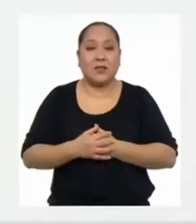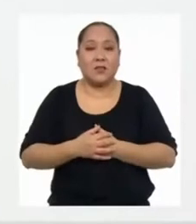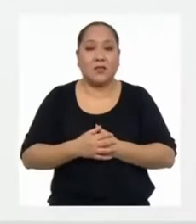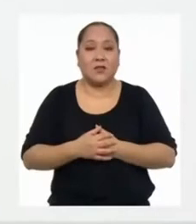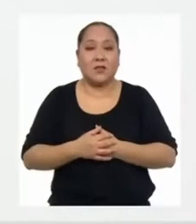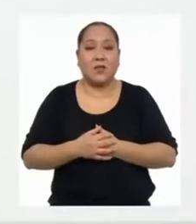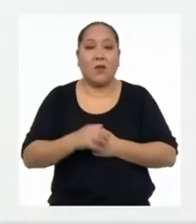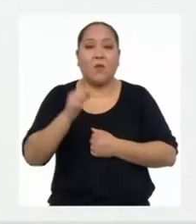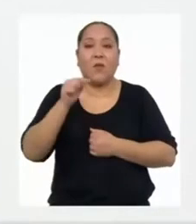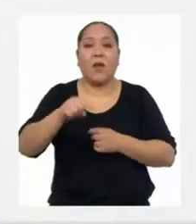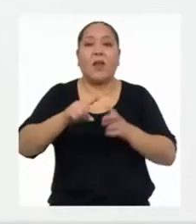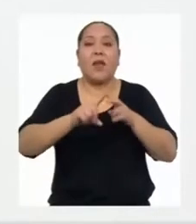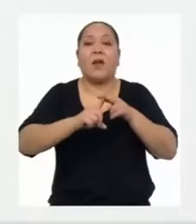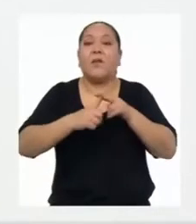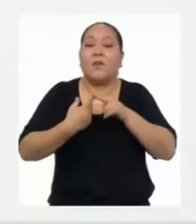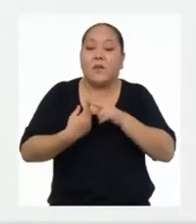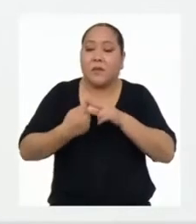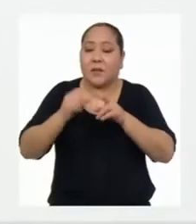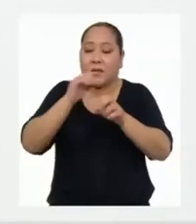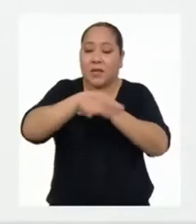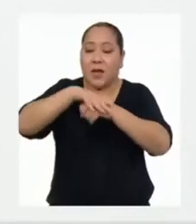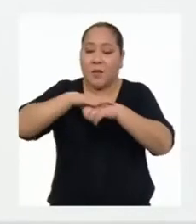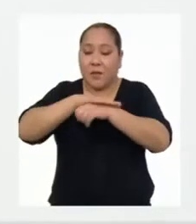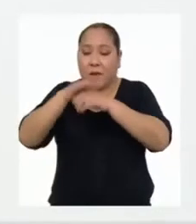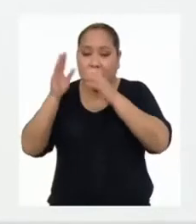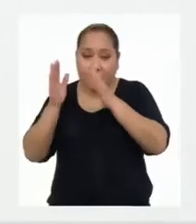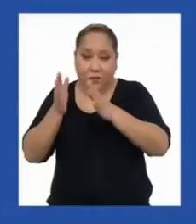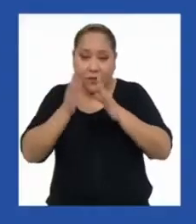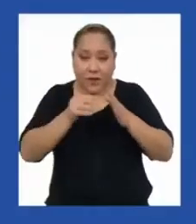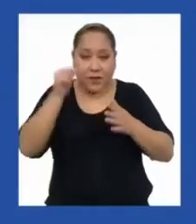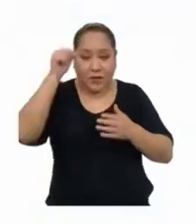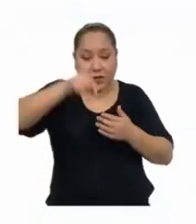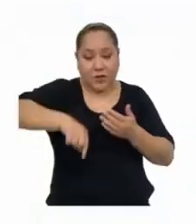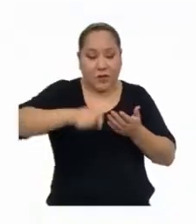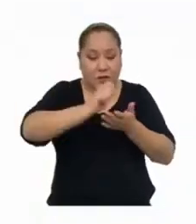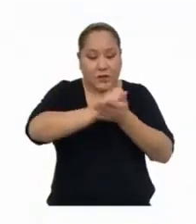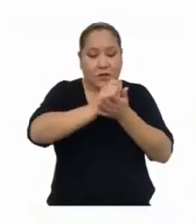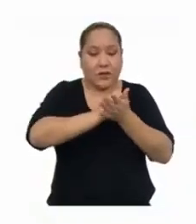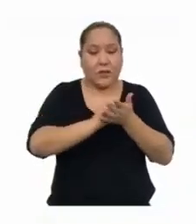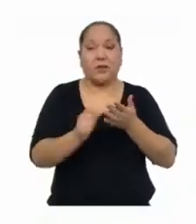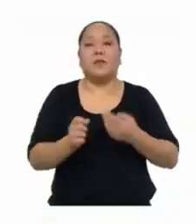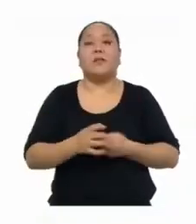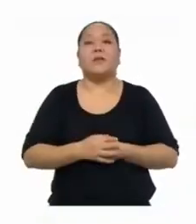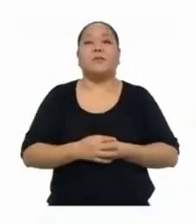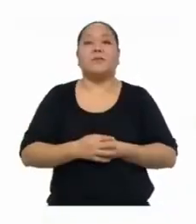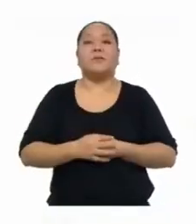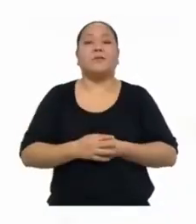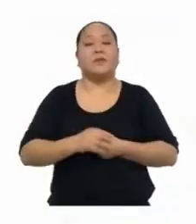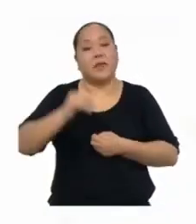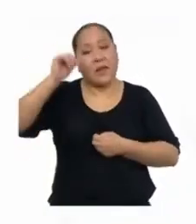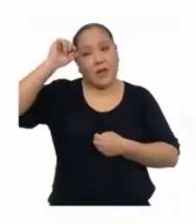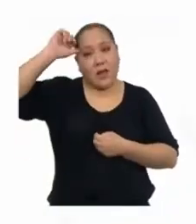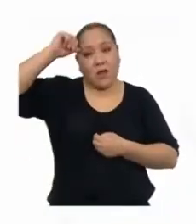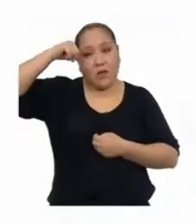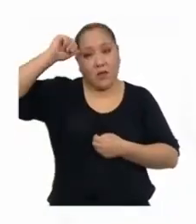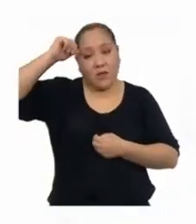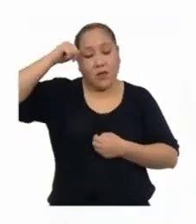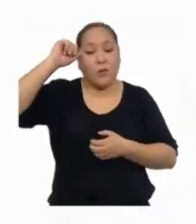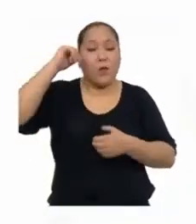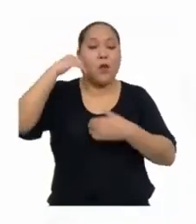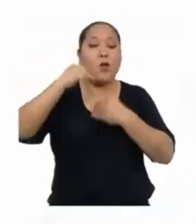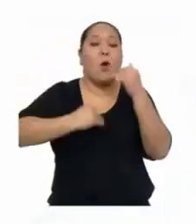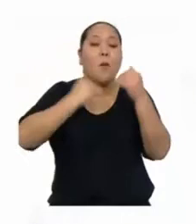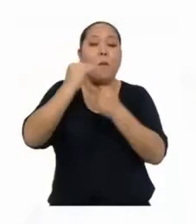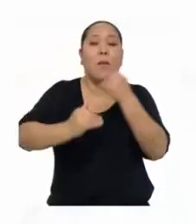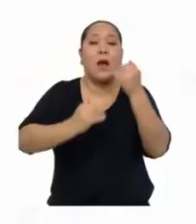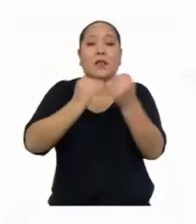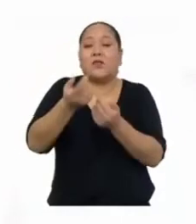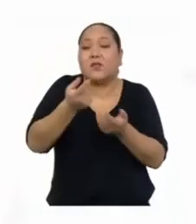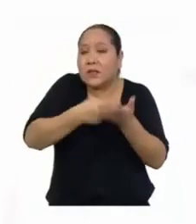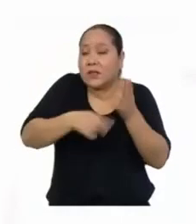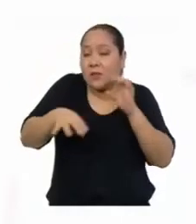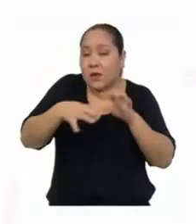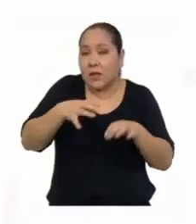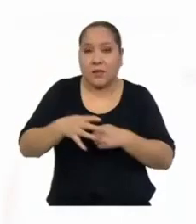para iniciar la planificación de nuestro texto. Recordemos los pasos que debemos